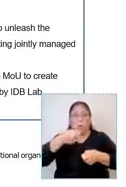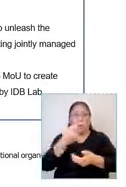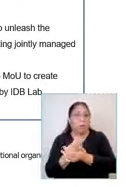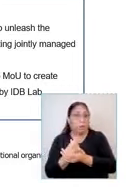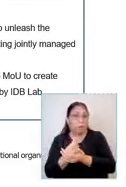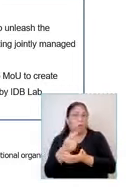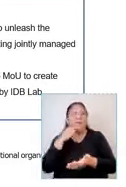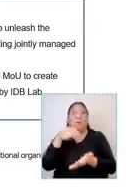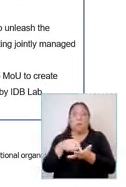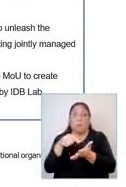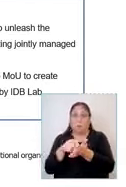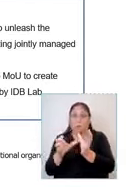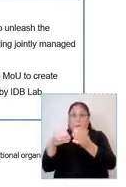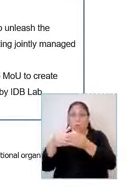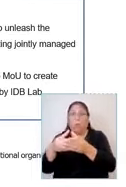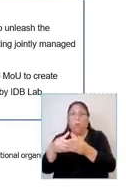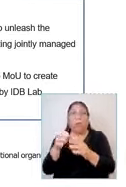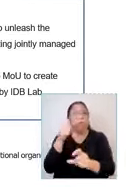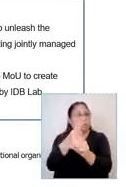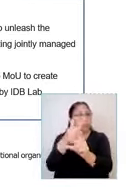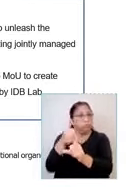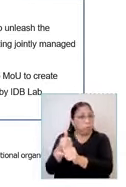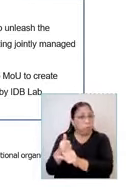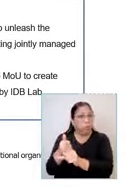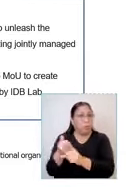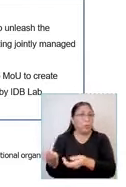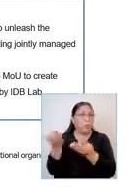como inversionistas capitales y